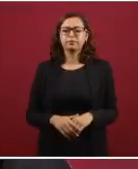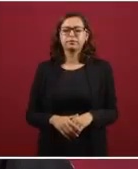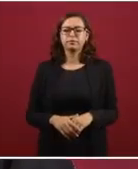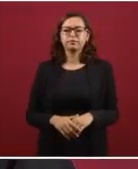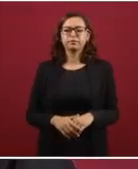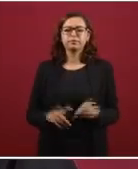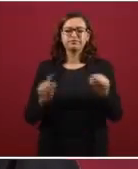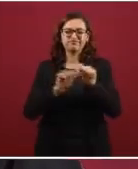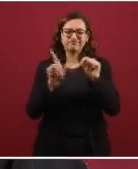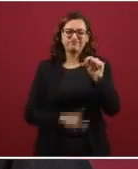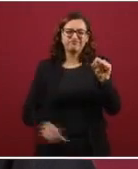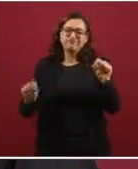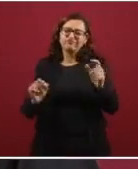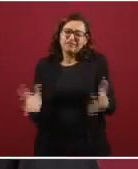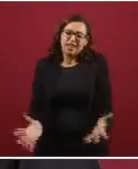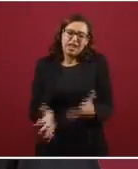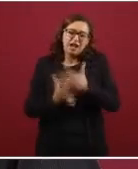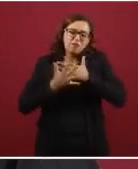amorosa,